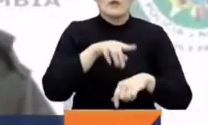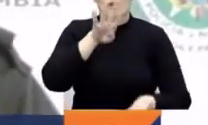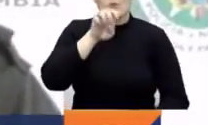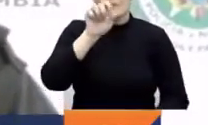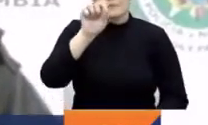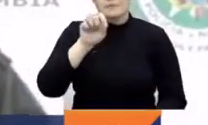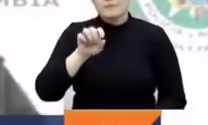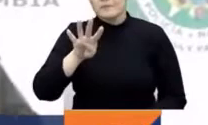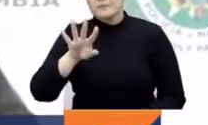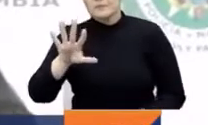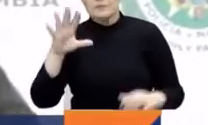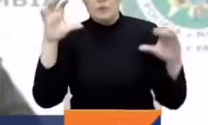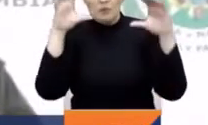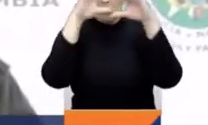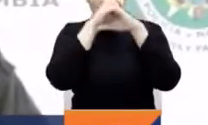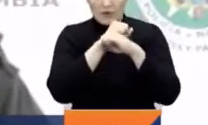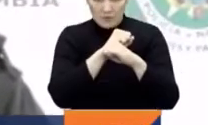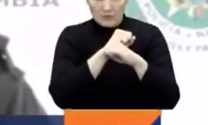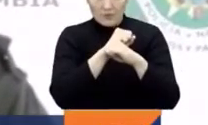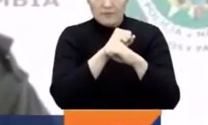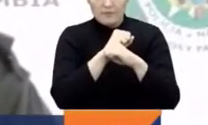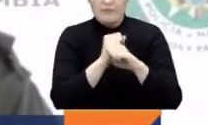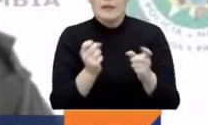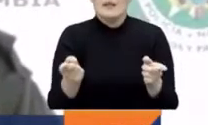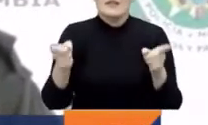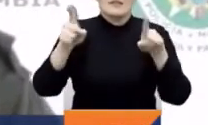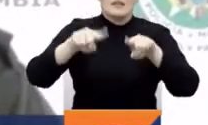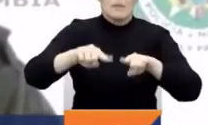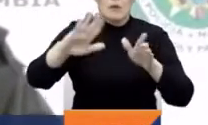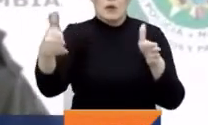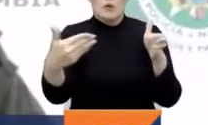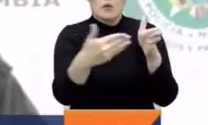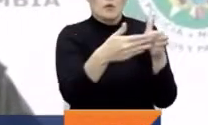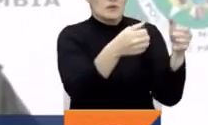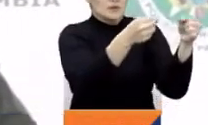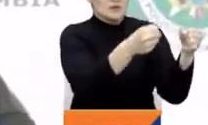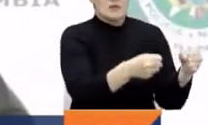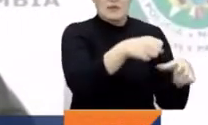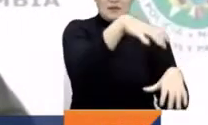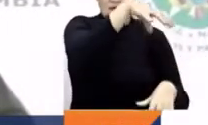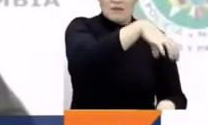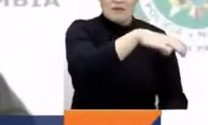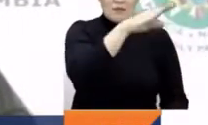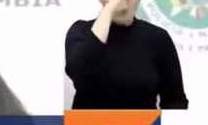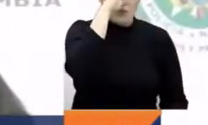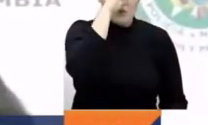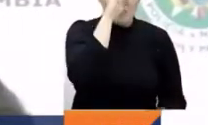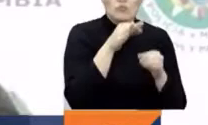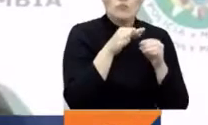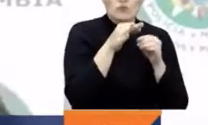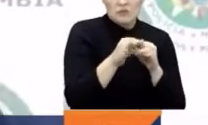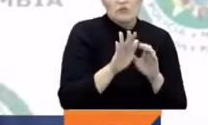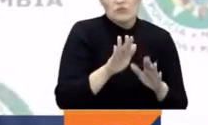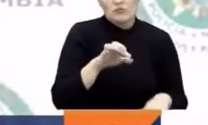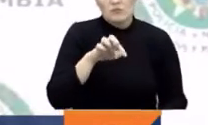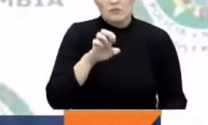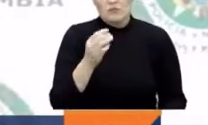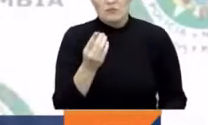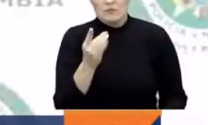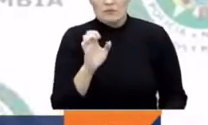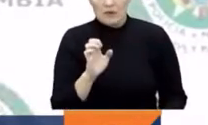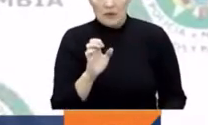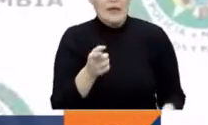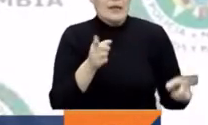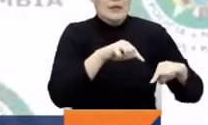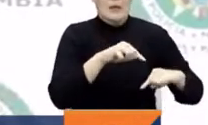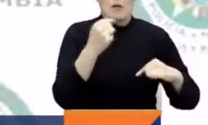de la noche también nos atacan la estación de policía en el municipio de Peque, donde también resulta lesionado